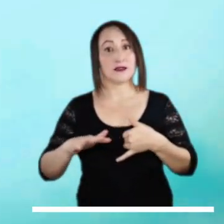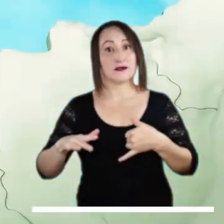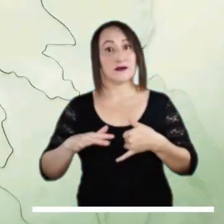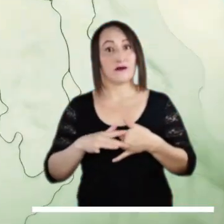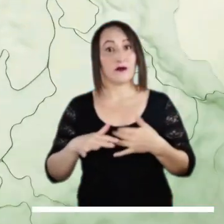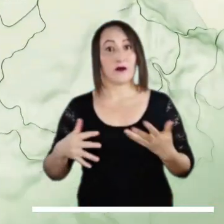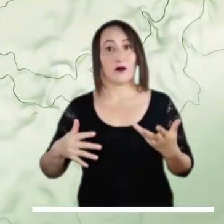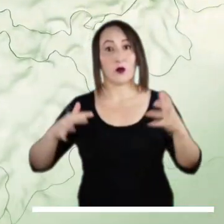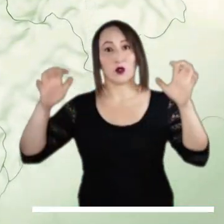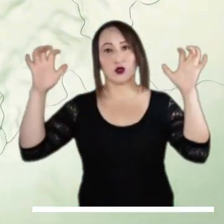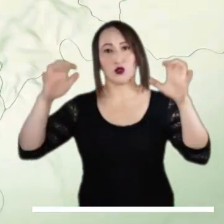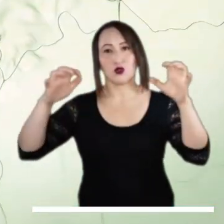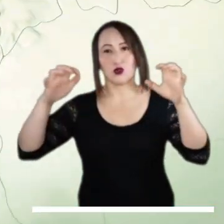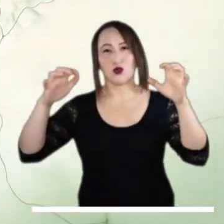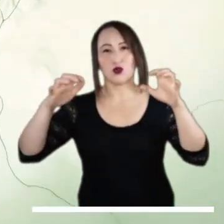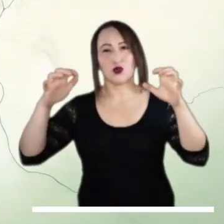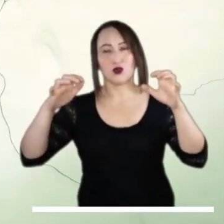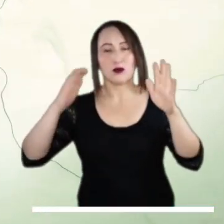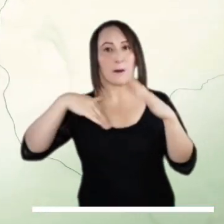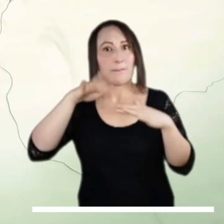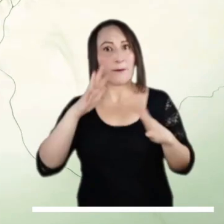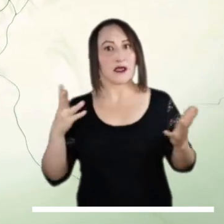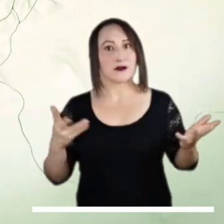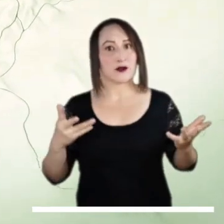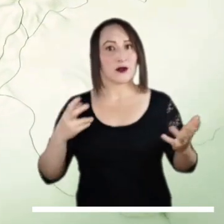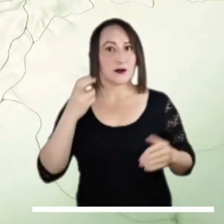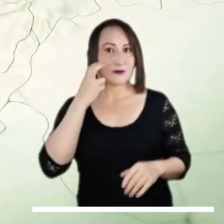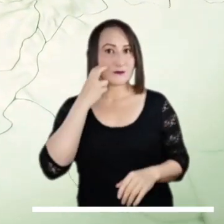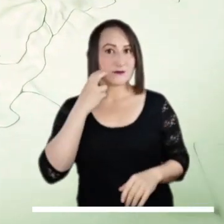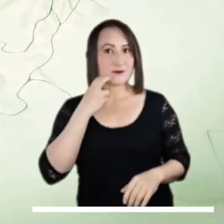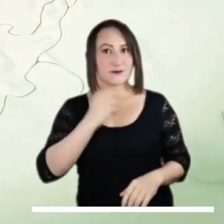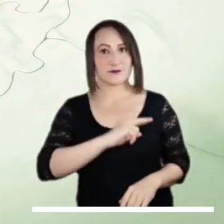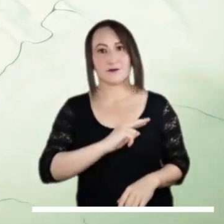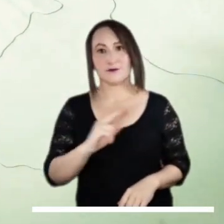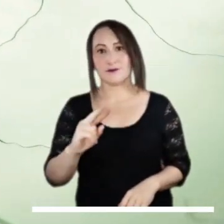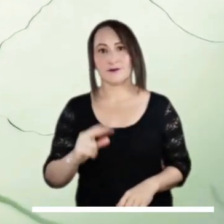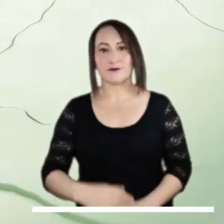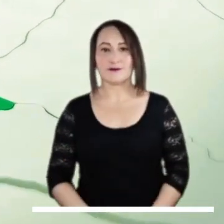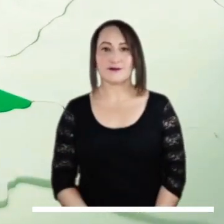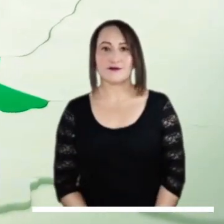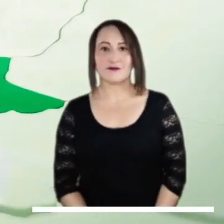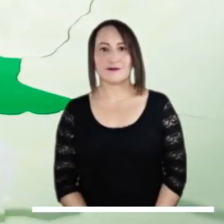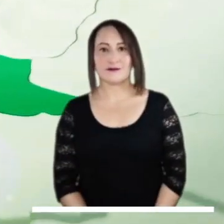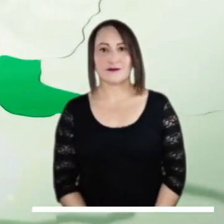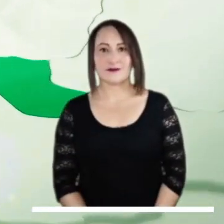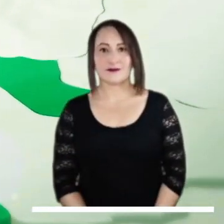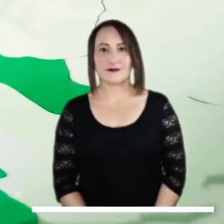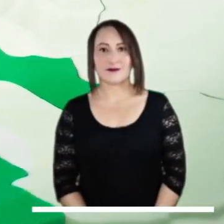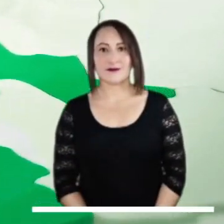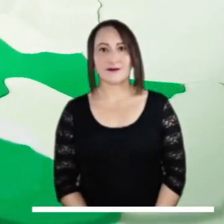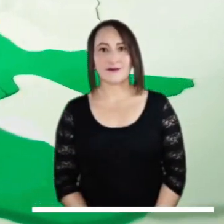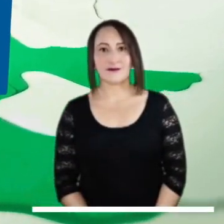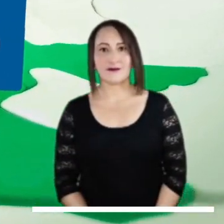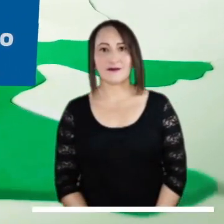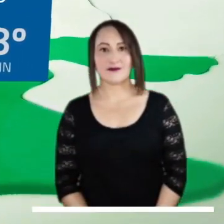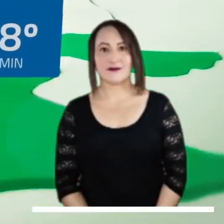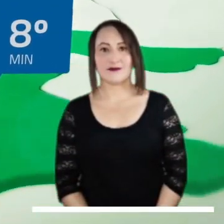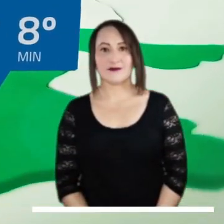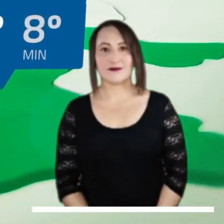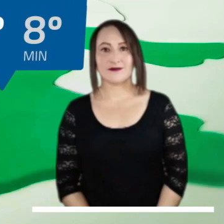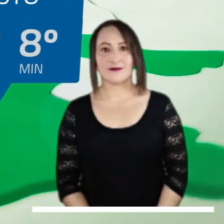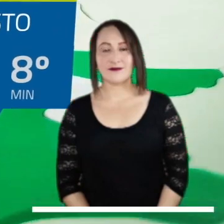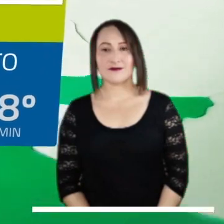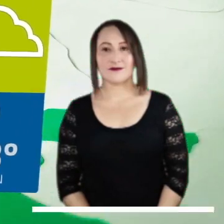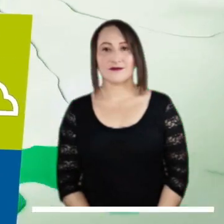la presencia de lluvia será intermitente, concentrándose principalmente en Chocó y el litoral del Valle del Cauca.